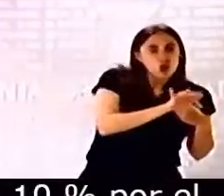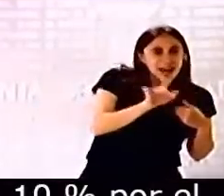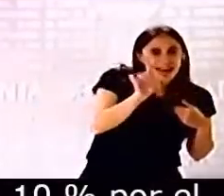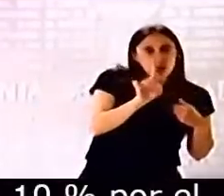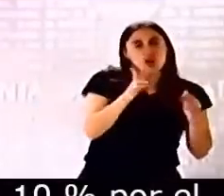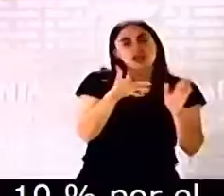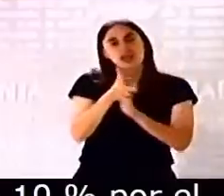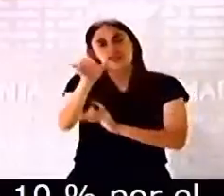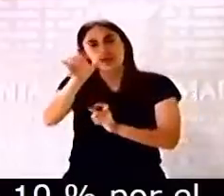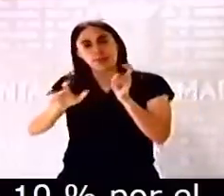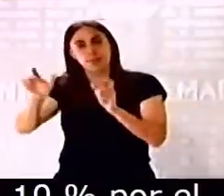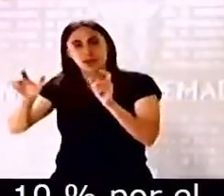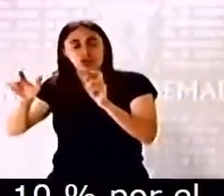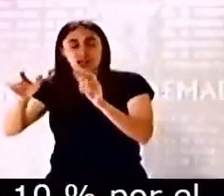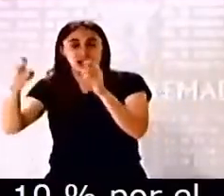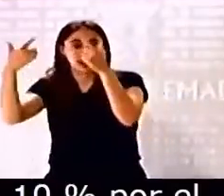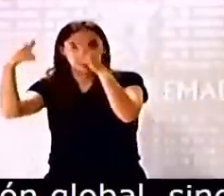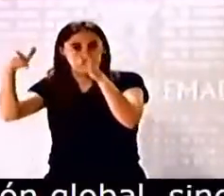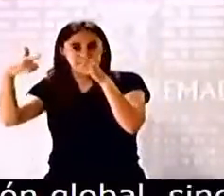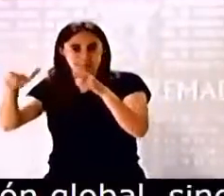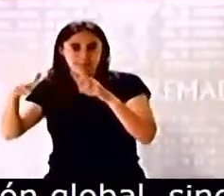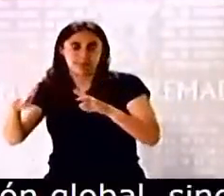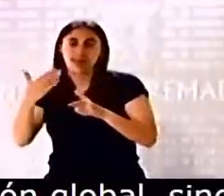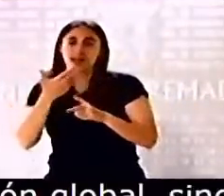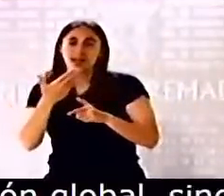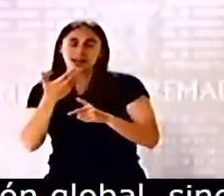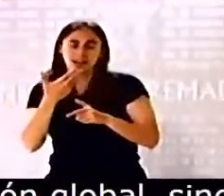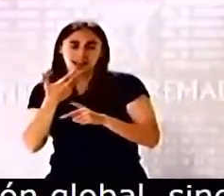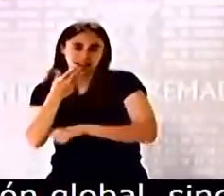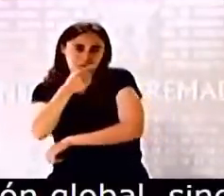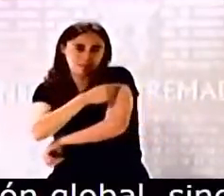en los tramos de edad en los que están indicadas esas vacunas,